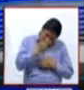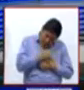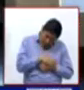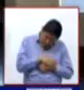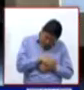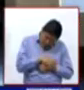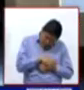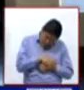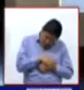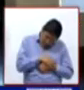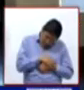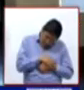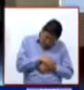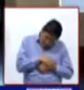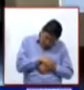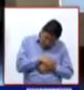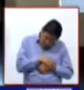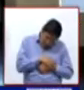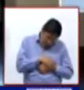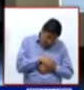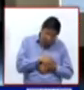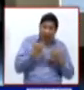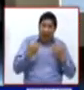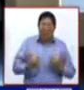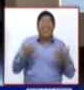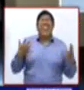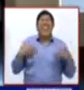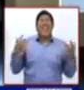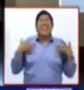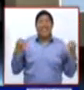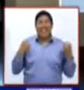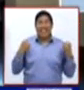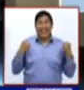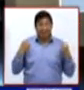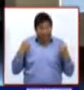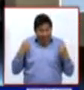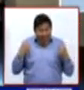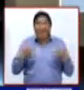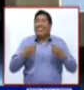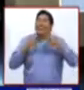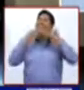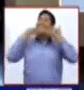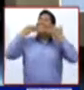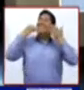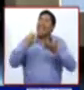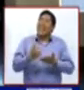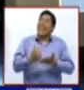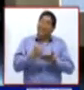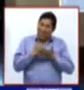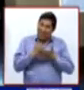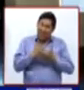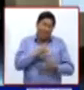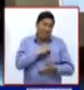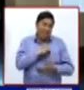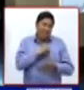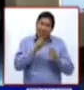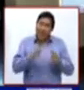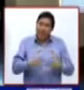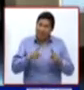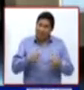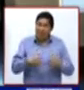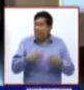mucha tristeza, pero ahora ella está muy feliz porque eso es lo que hemos podido ver, la alegría y la ayuda, la solidaridad de todas las personas